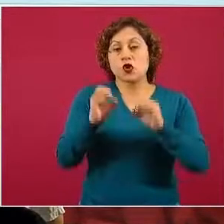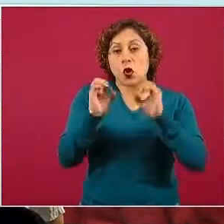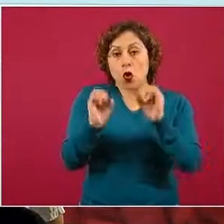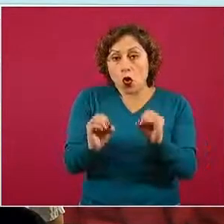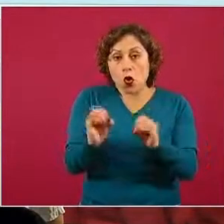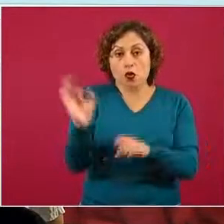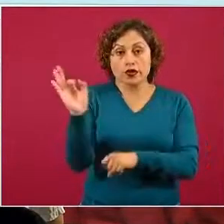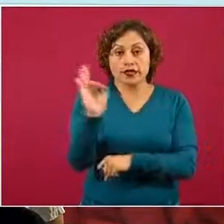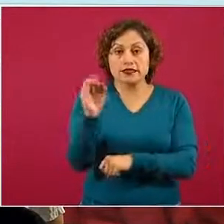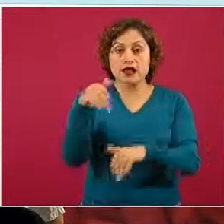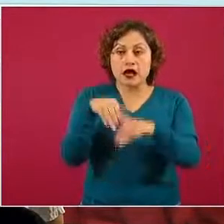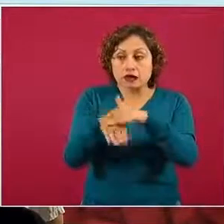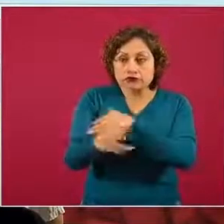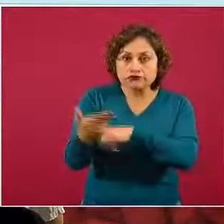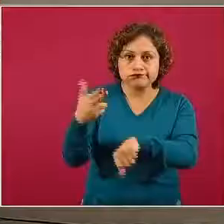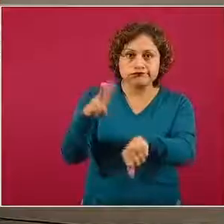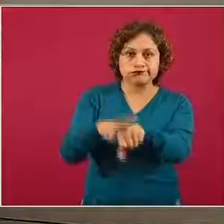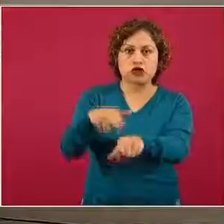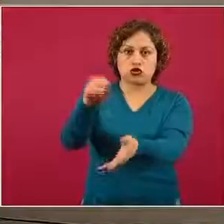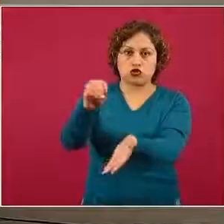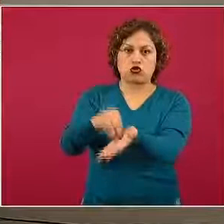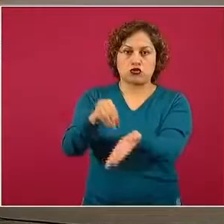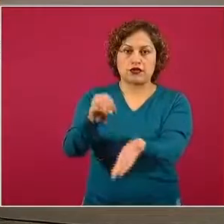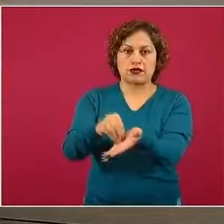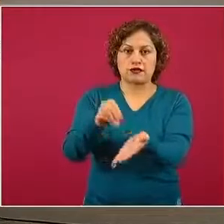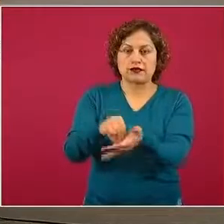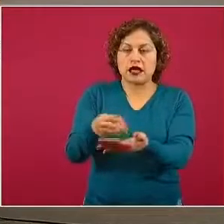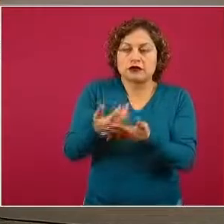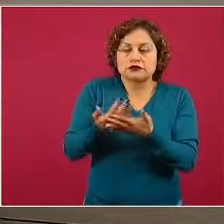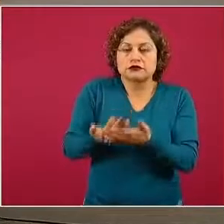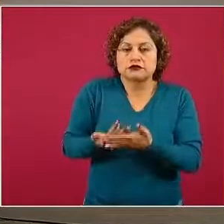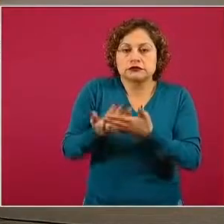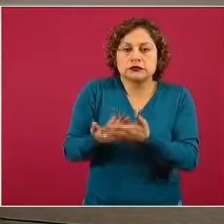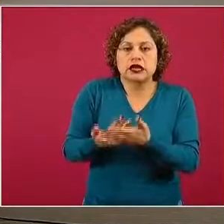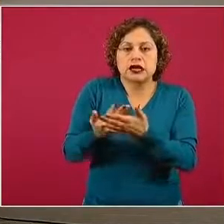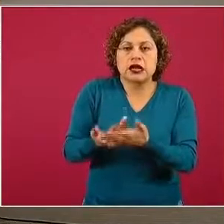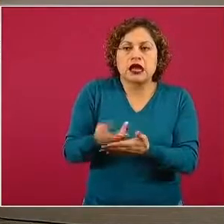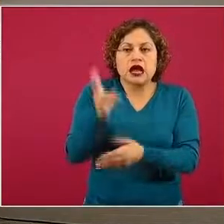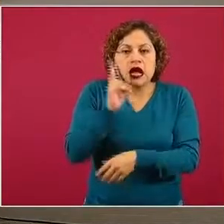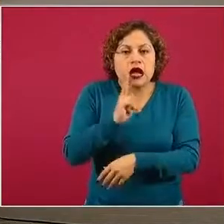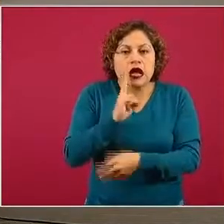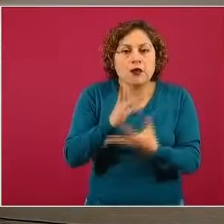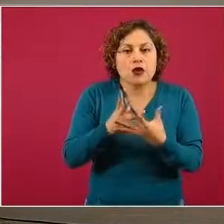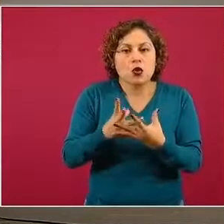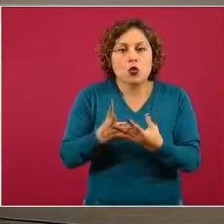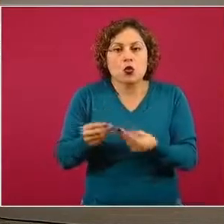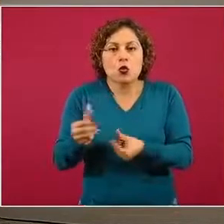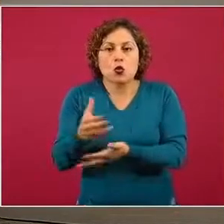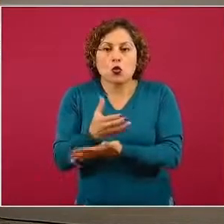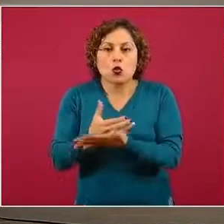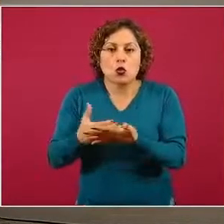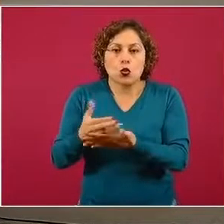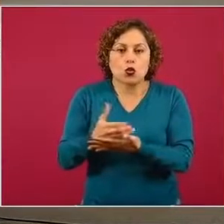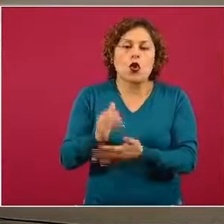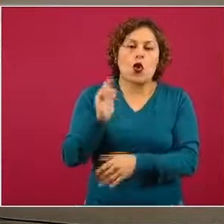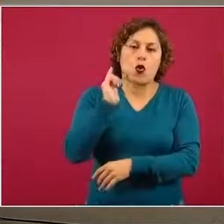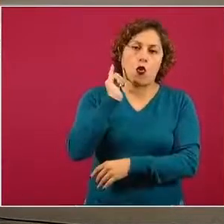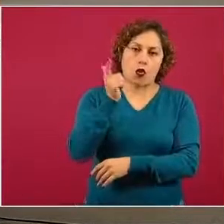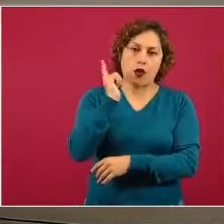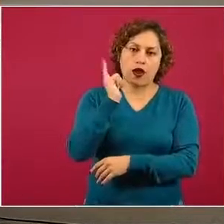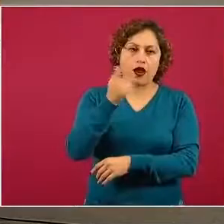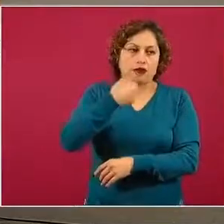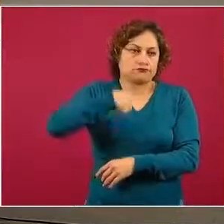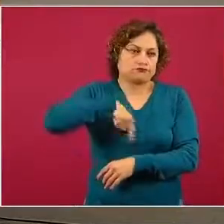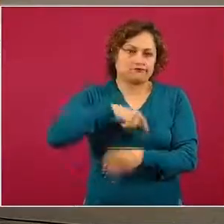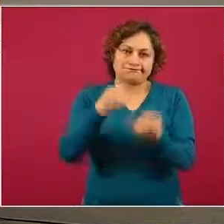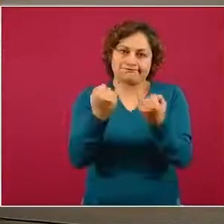encuentran todavía hospitalizadas, esperando lógicamente poder tener un desenlace positivo, que sería el que todos queremos,